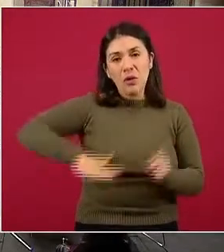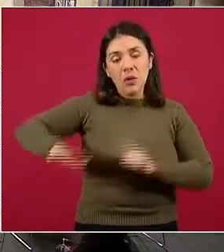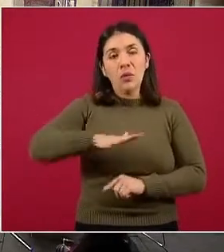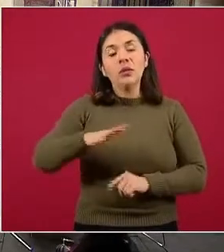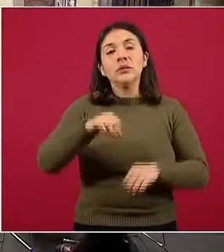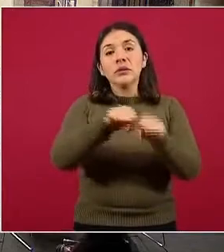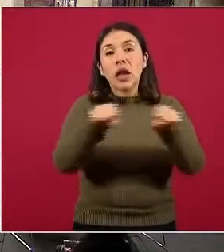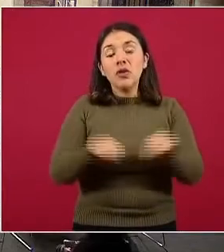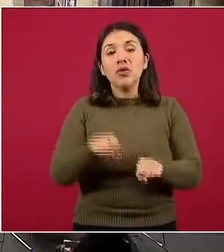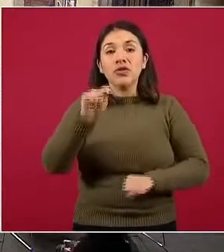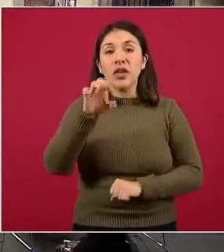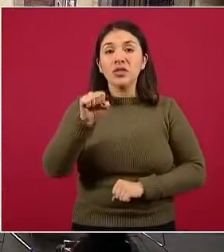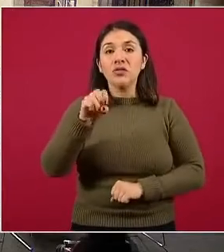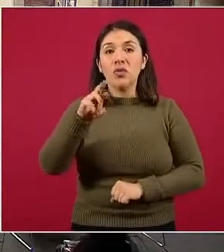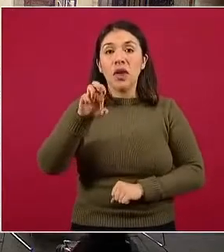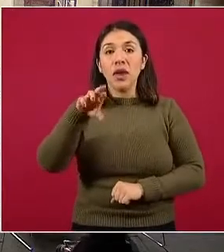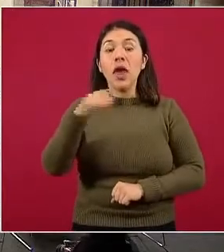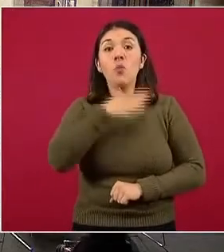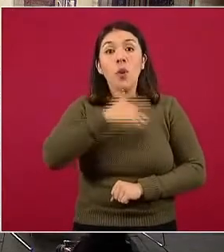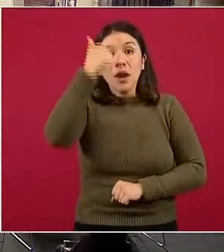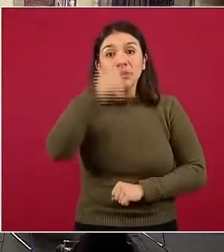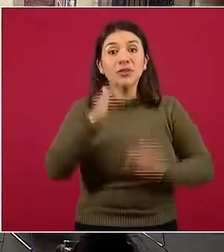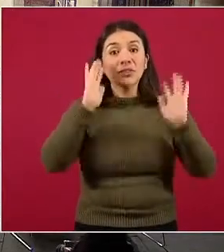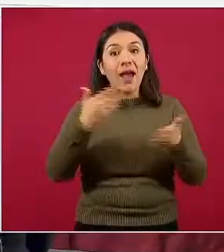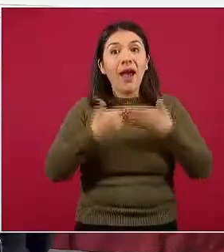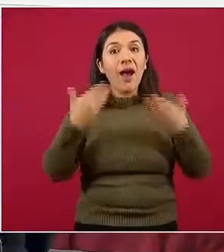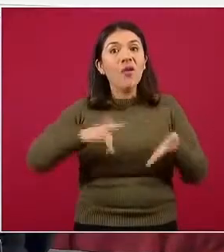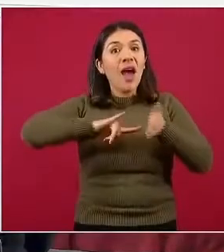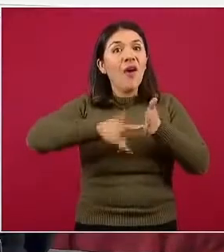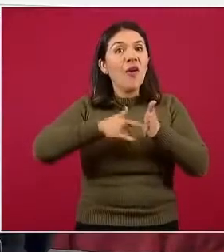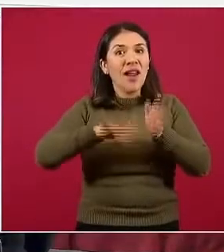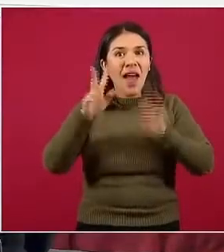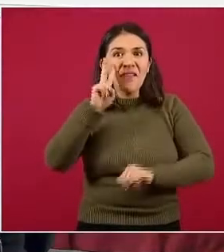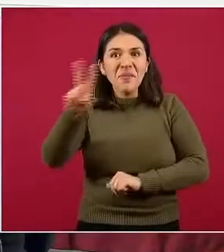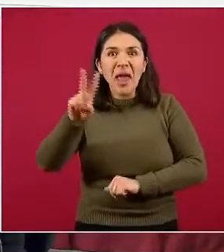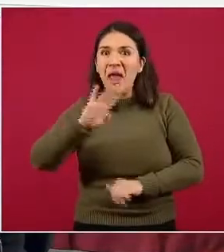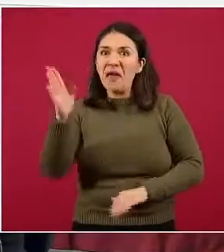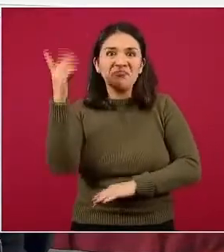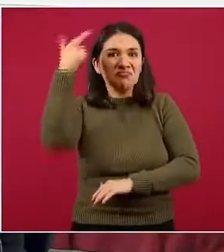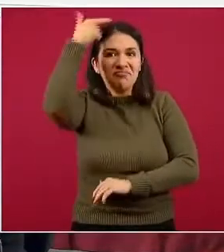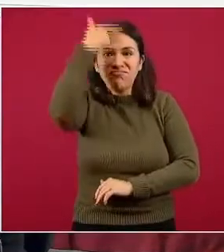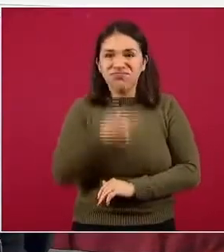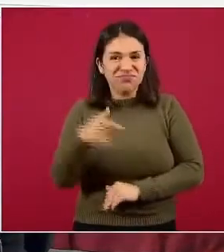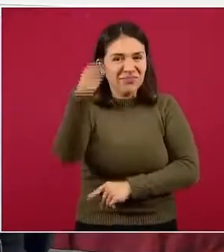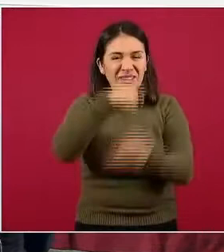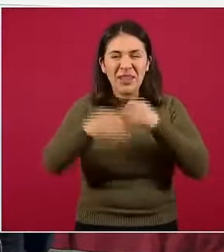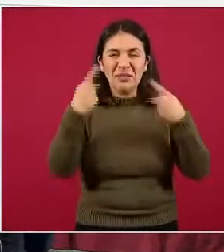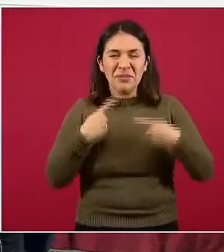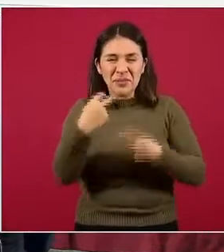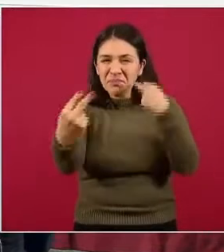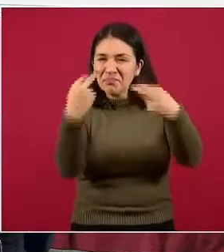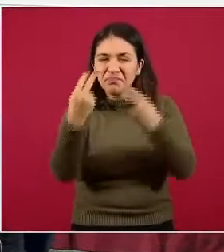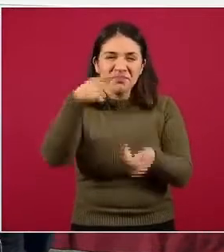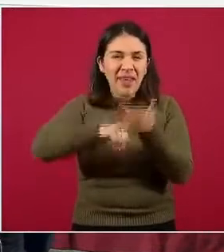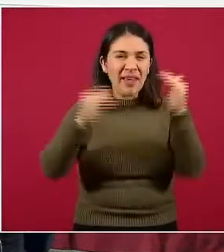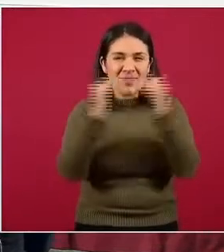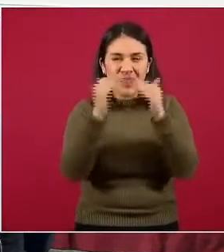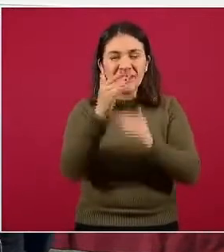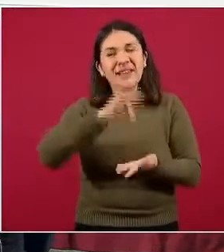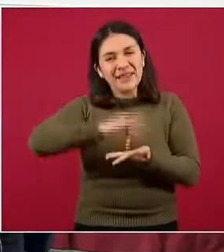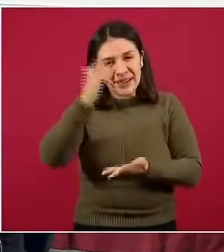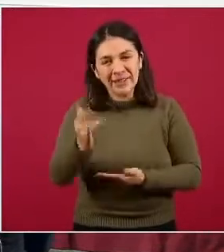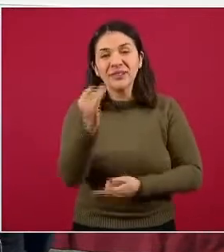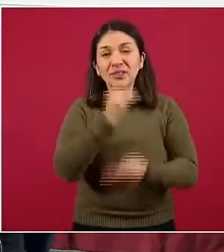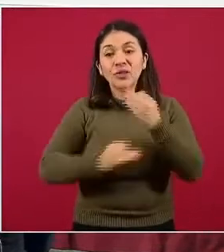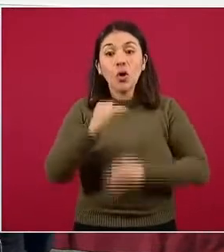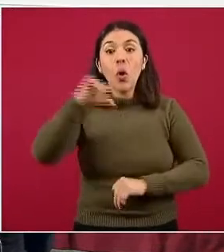Buenas noches ya con este horario a todas las personas que nos siguen desde sus casas. Muchas